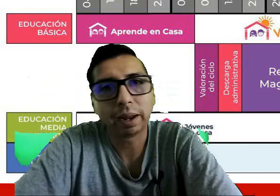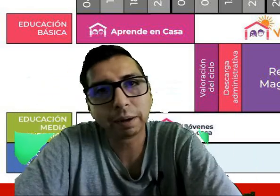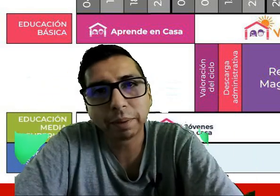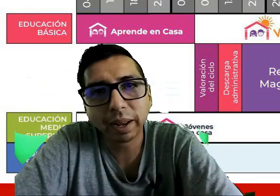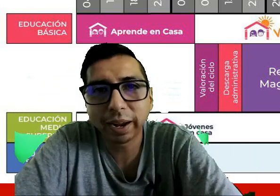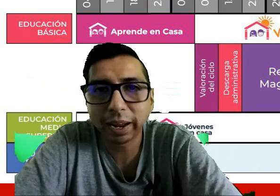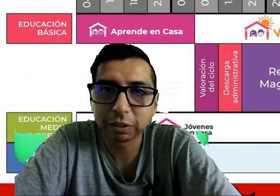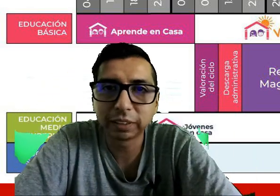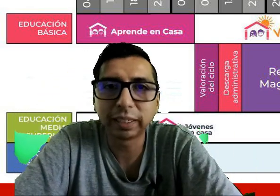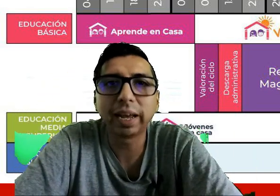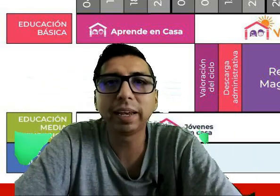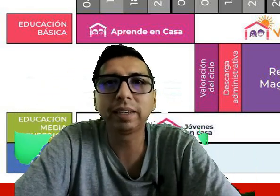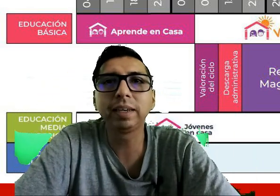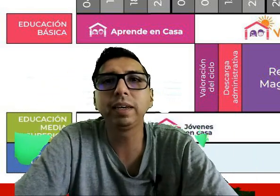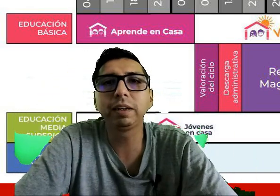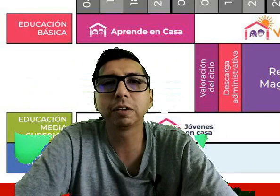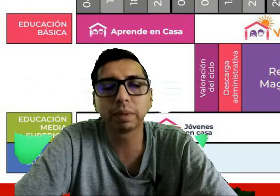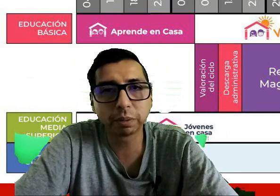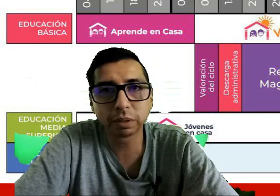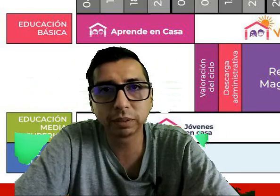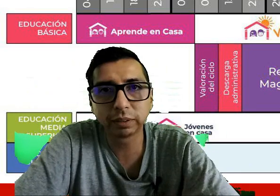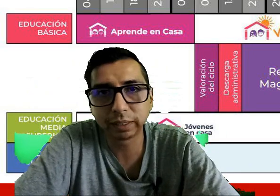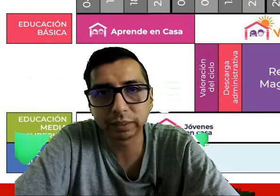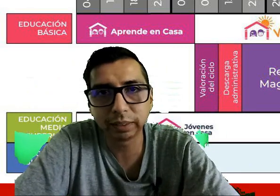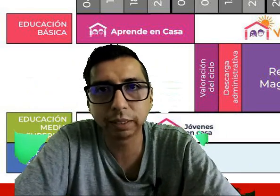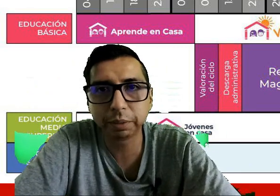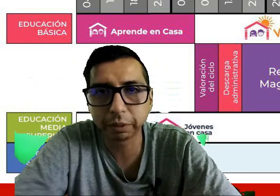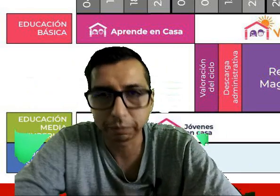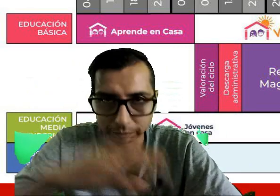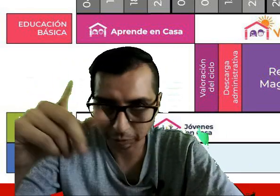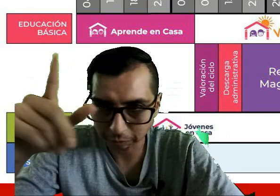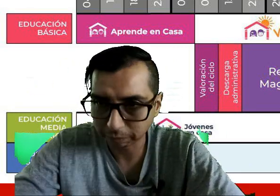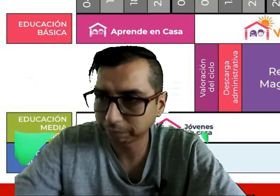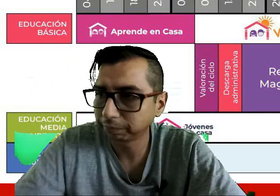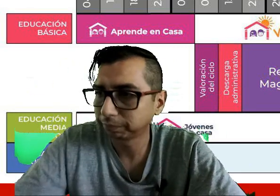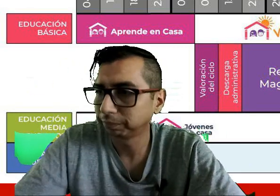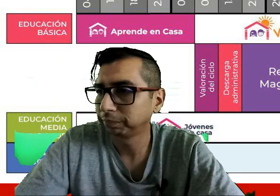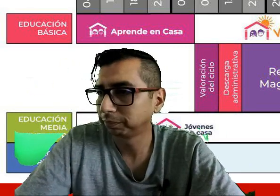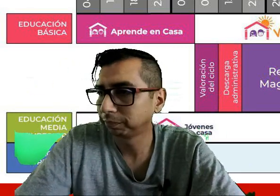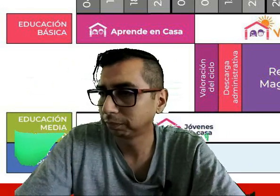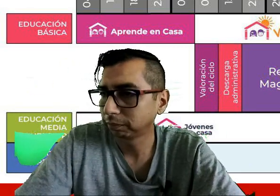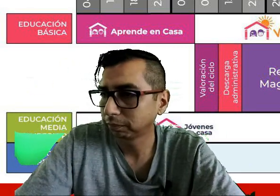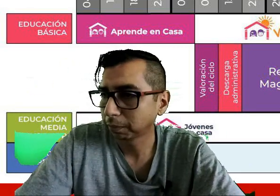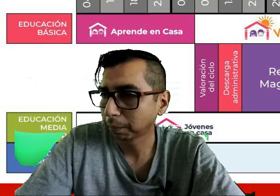Ya saben, manita arriba, like o dislike y nos vemos en el siguiente video. Chao.